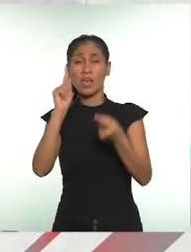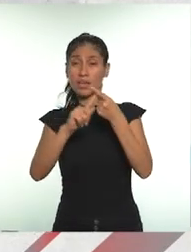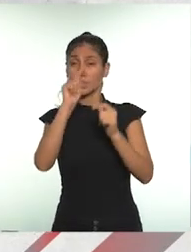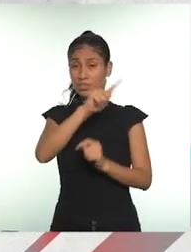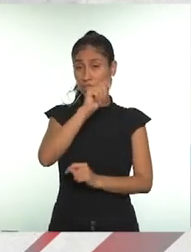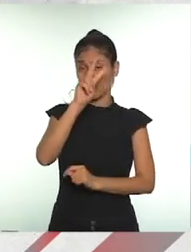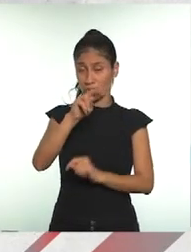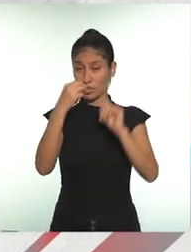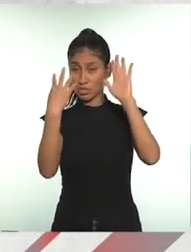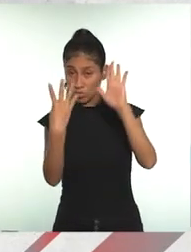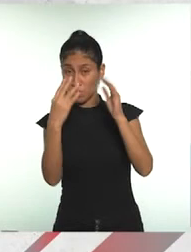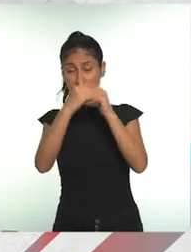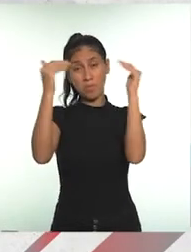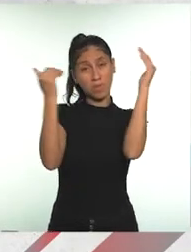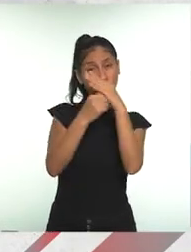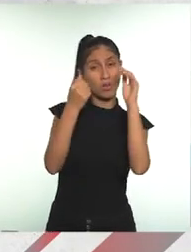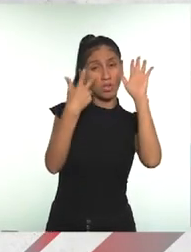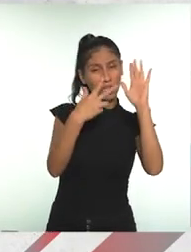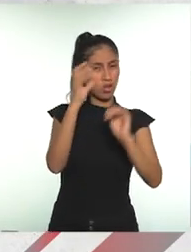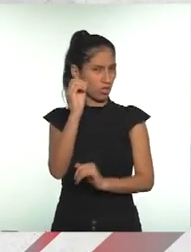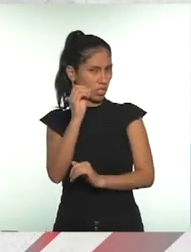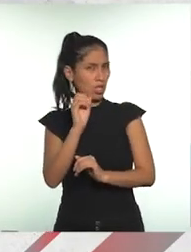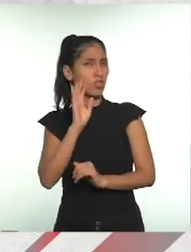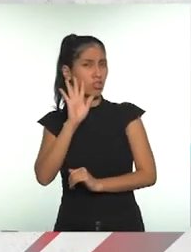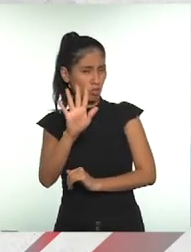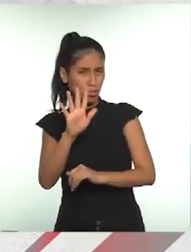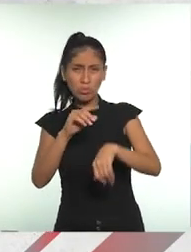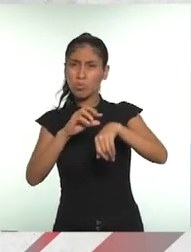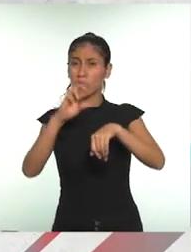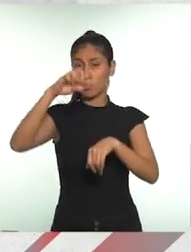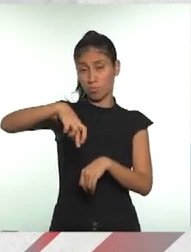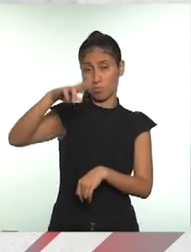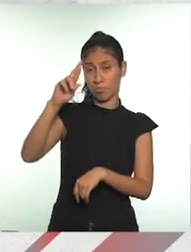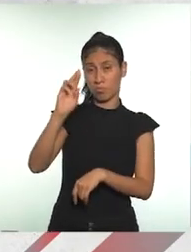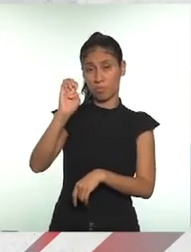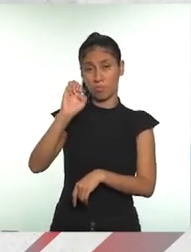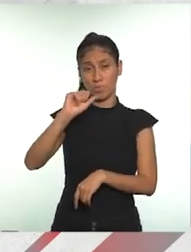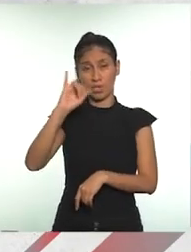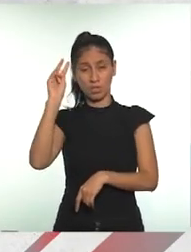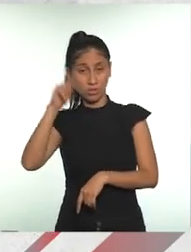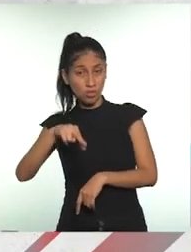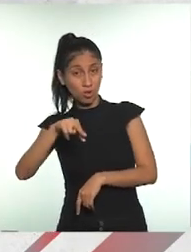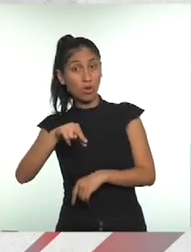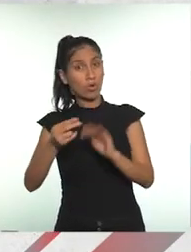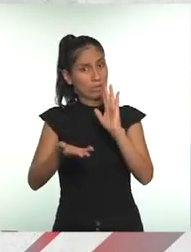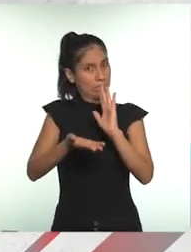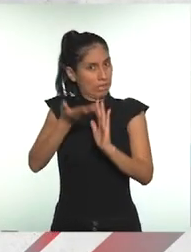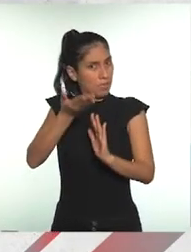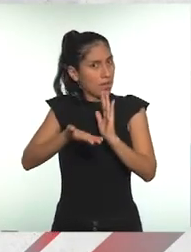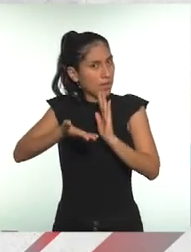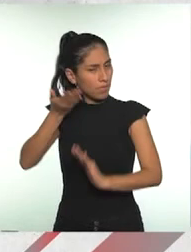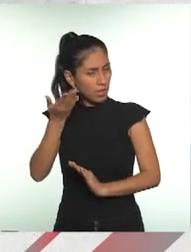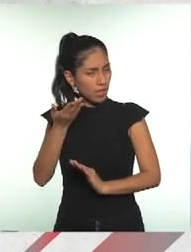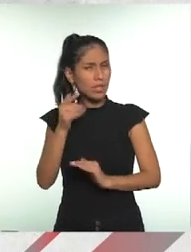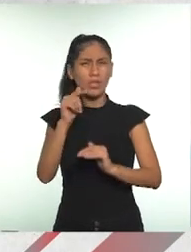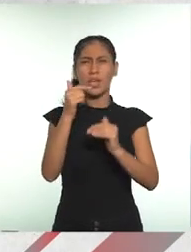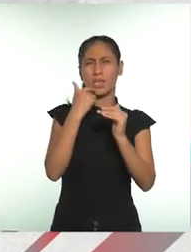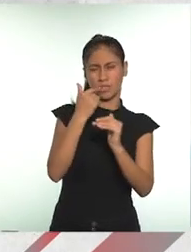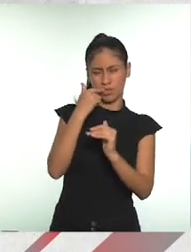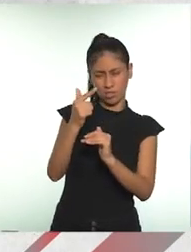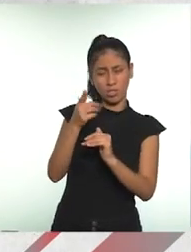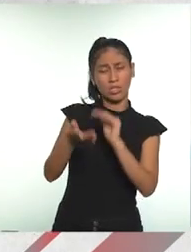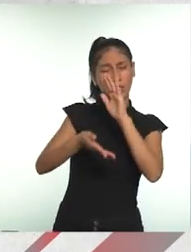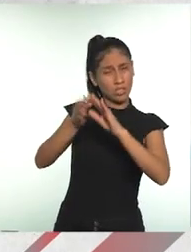a 129 y menor que 80. Es decir, su presión arterial estaba elevada. Y en esos casos se